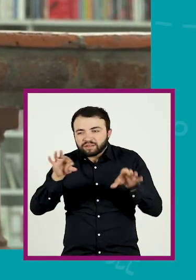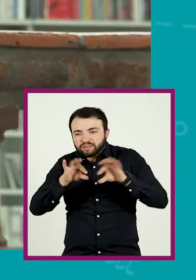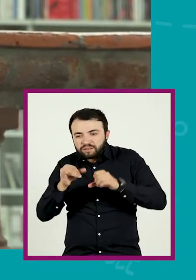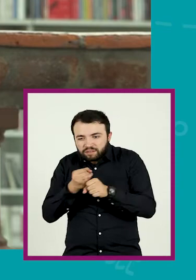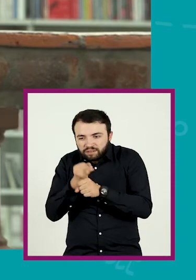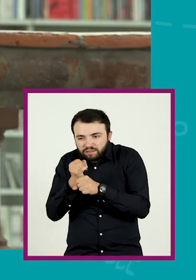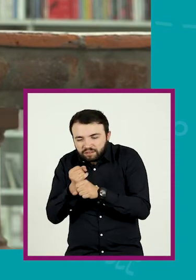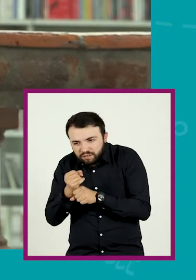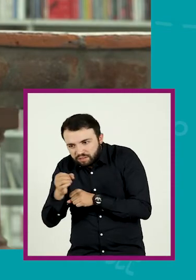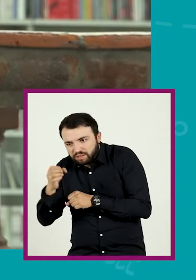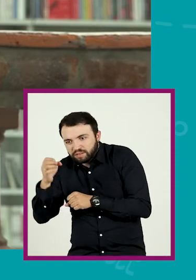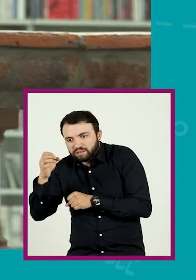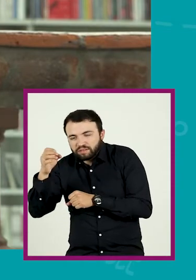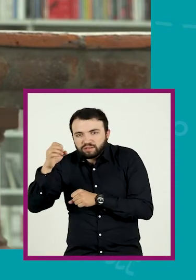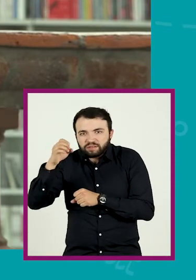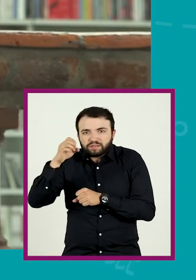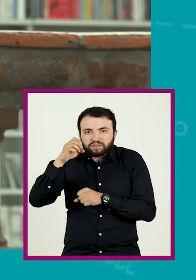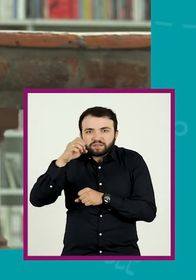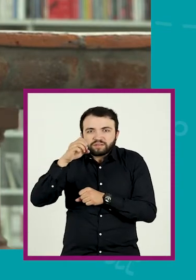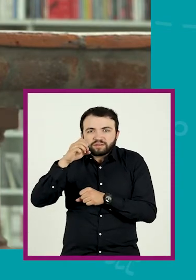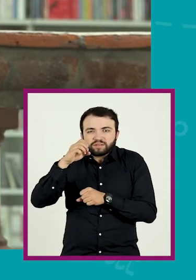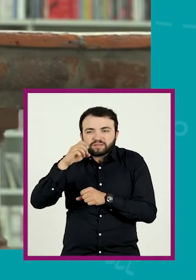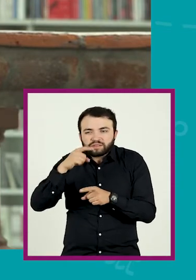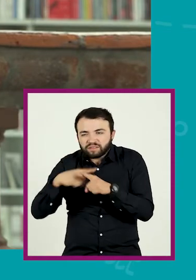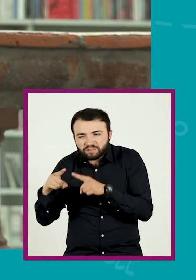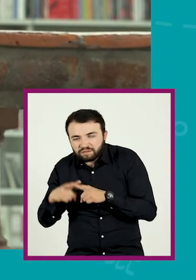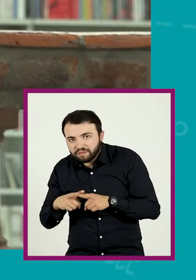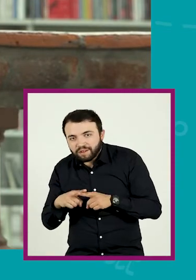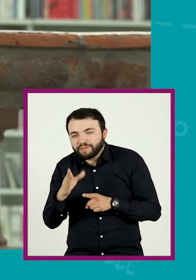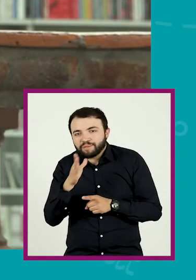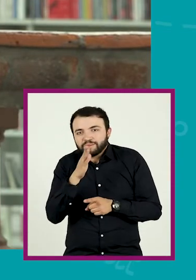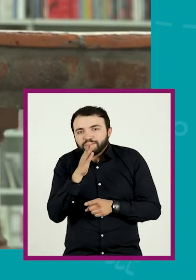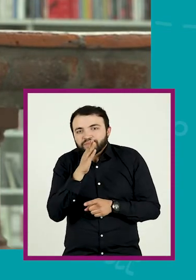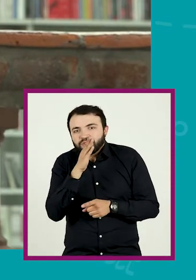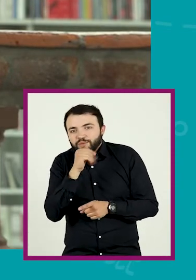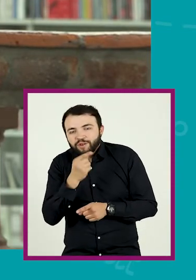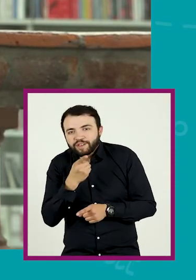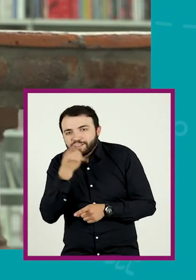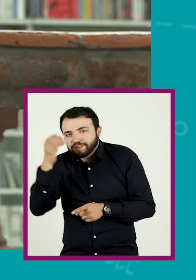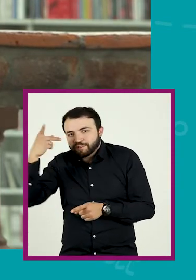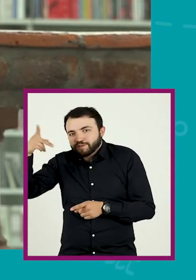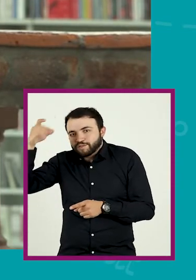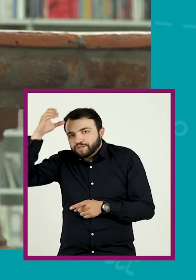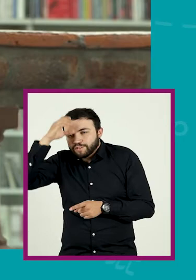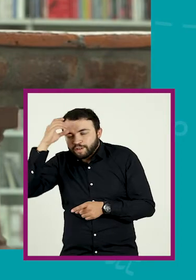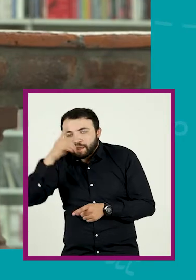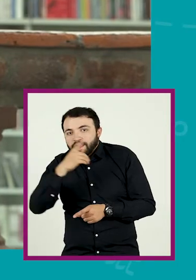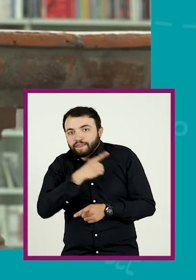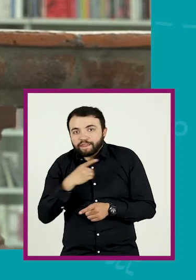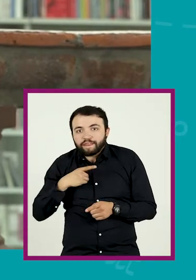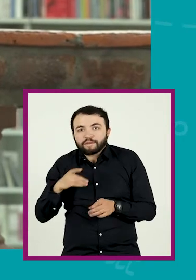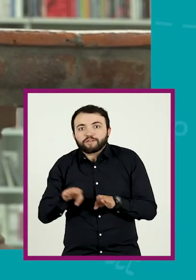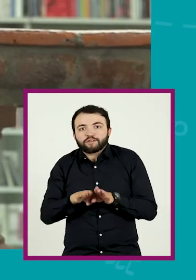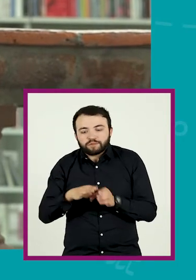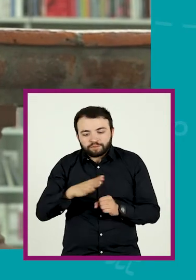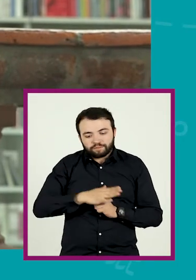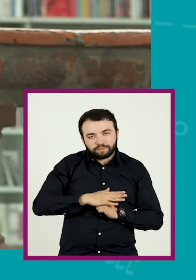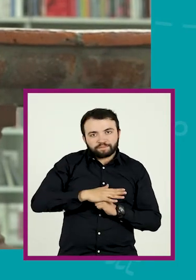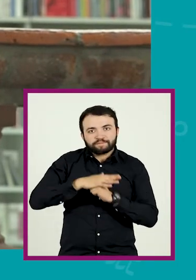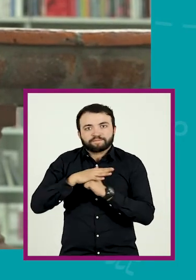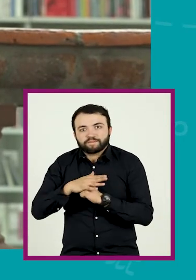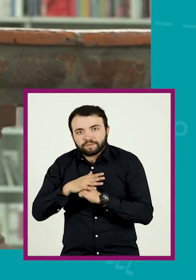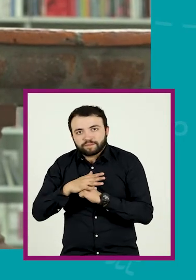son entidades que pueden ser explicativas pero no propiamente científicas, ¿no? Es decir,